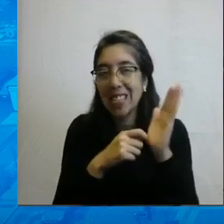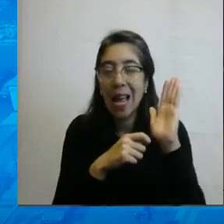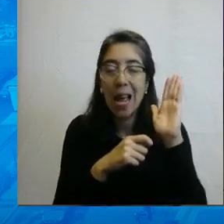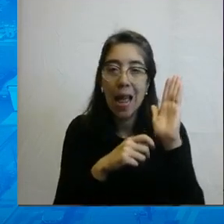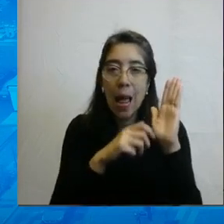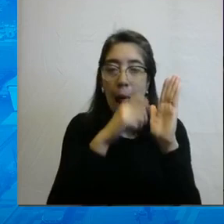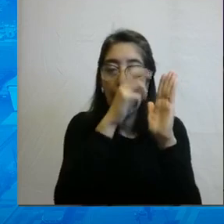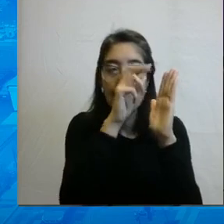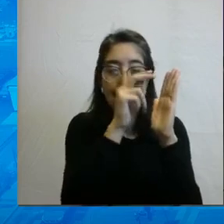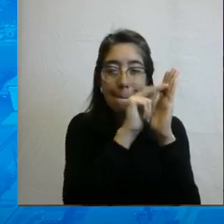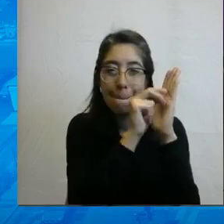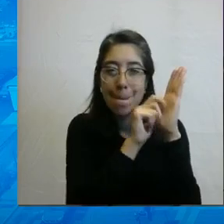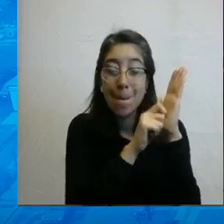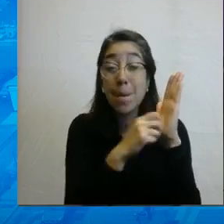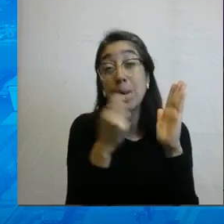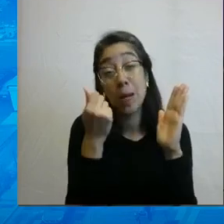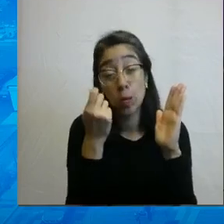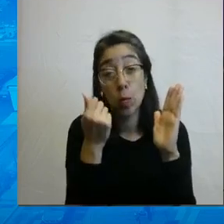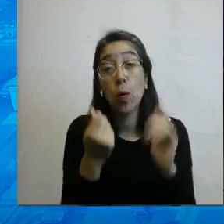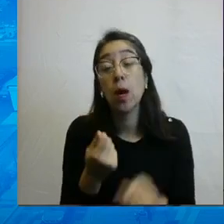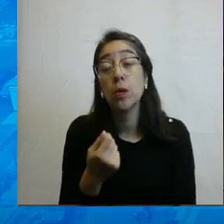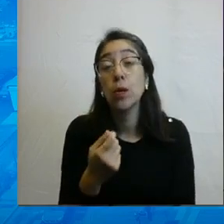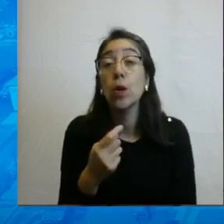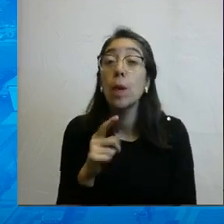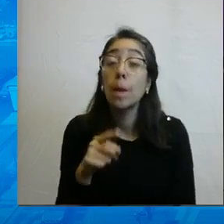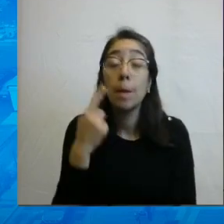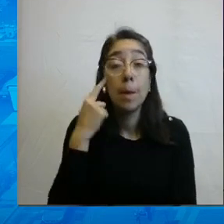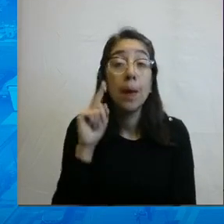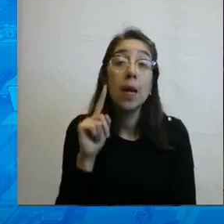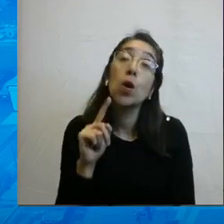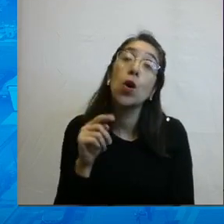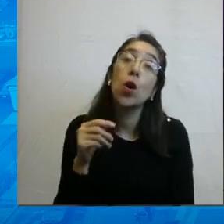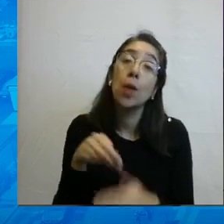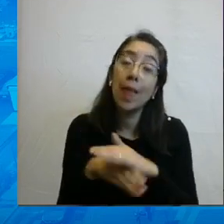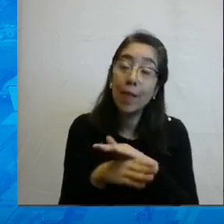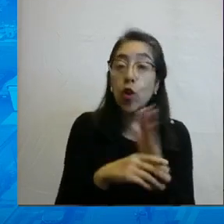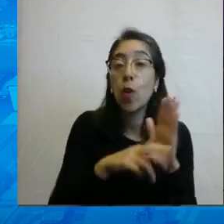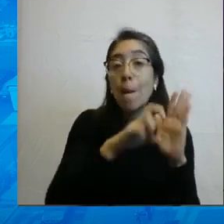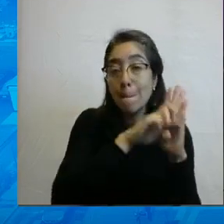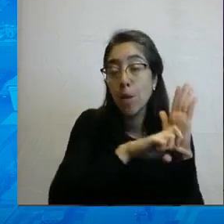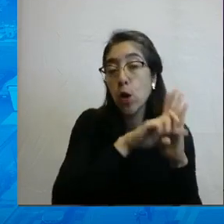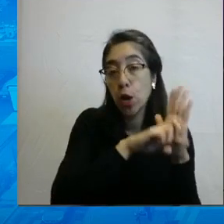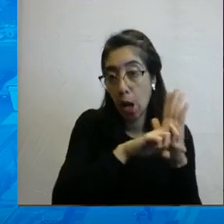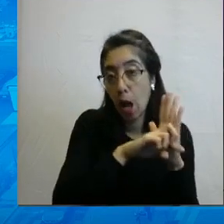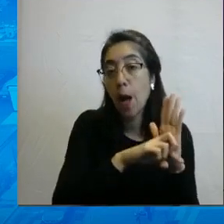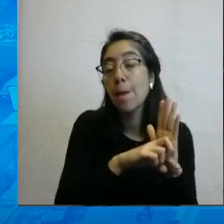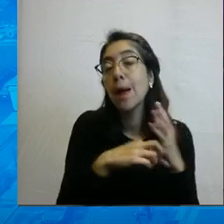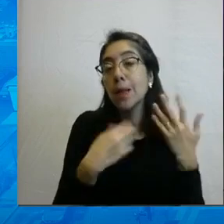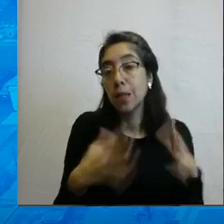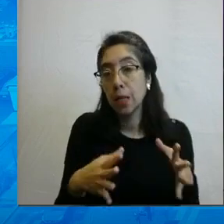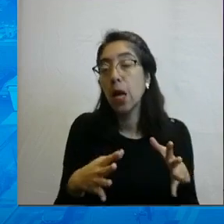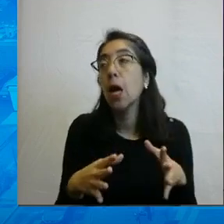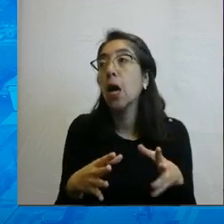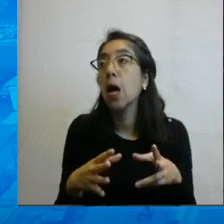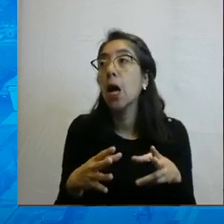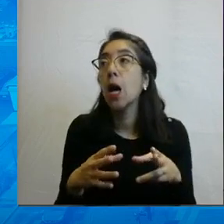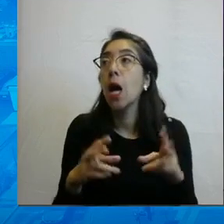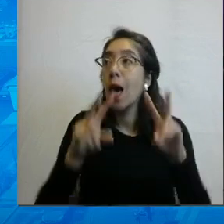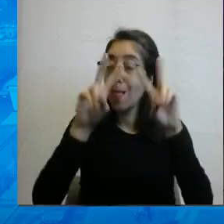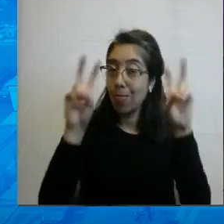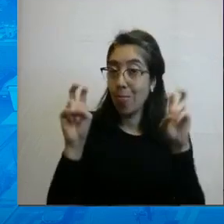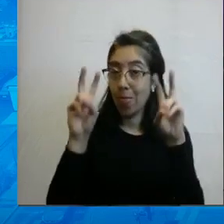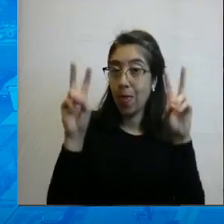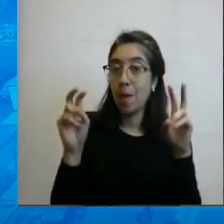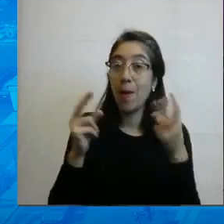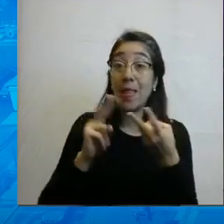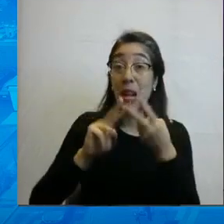ese desarrollo. Pero dentro del programa que se hizo para este año, infraestructura y era un punto importante y lo estamos